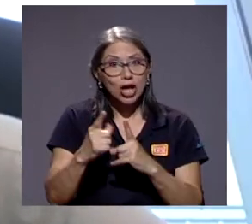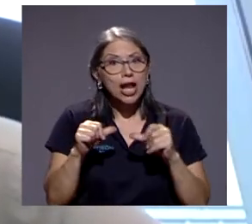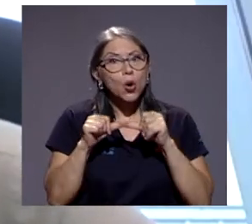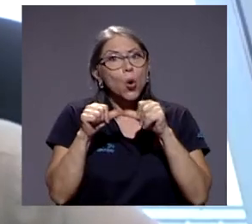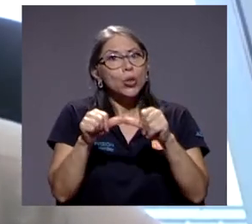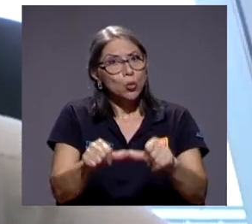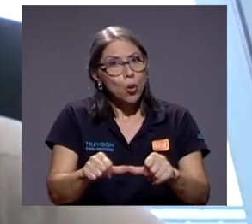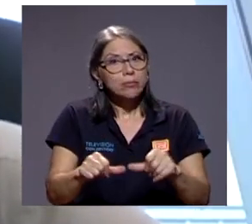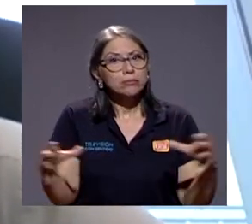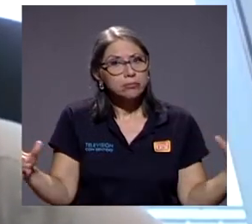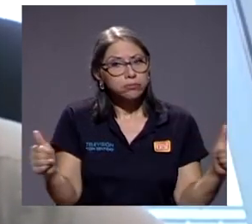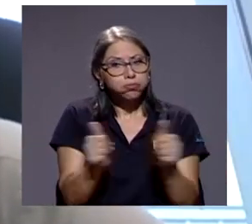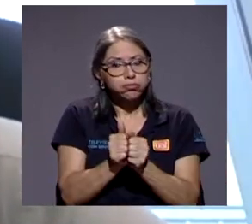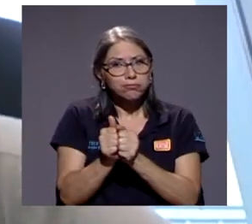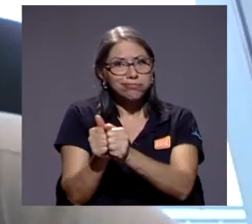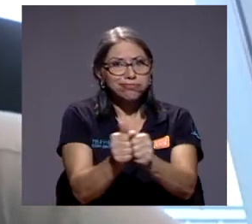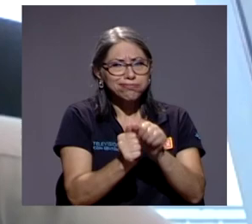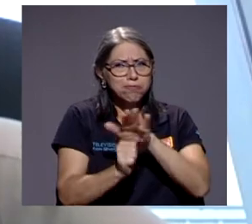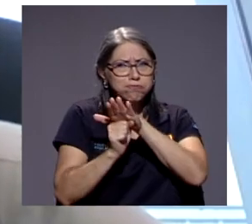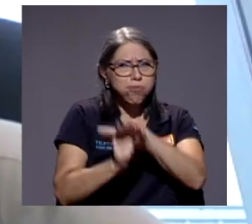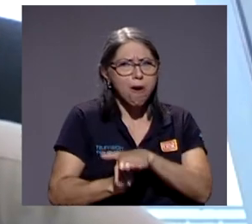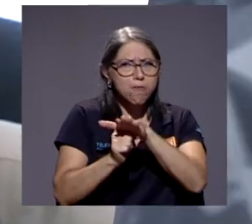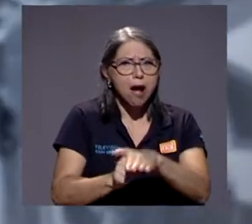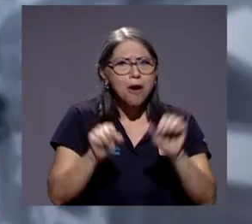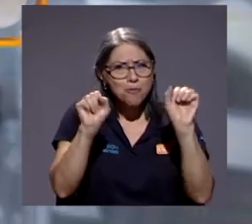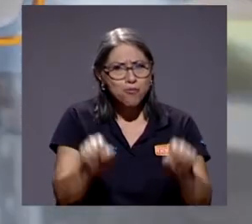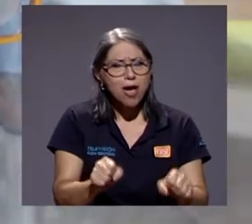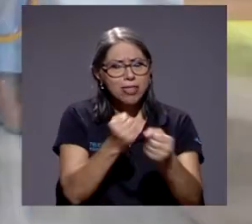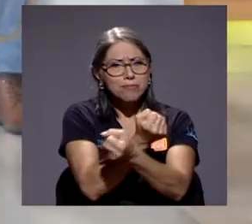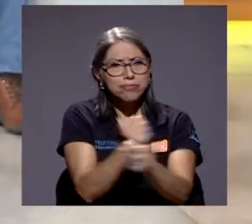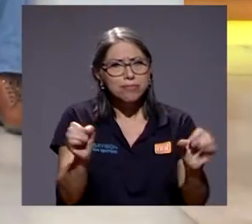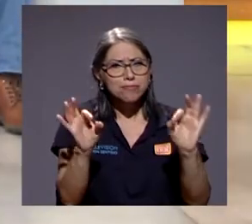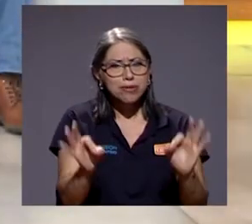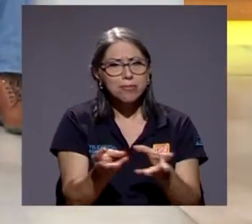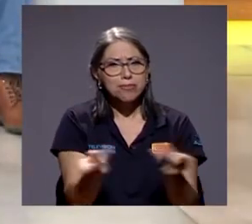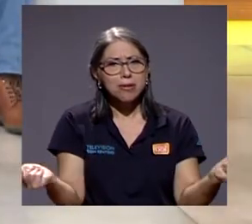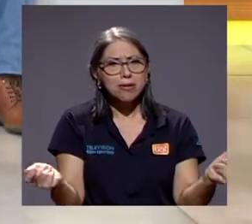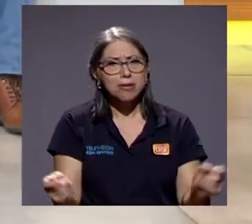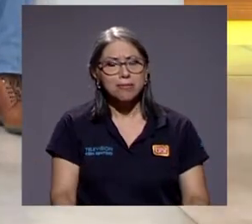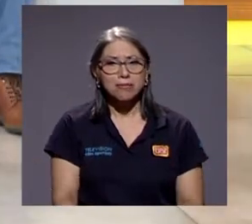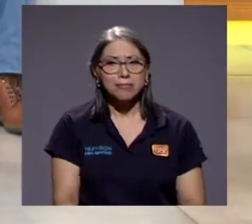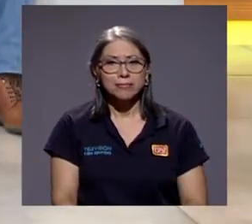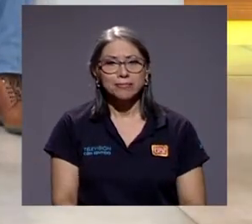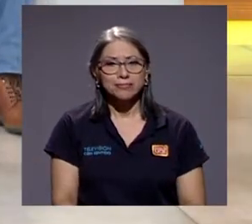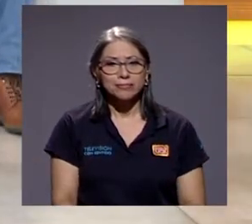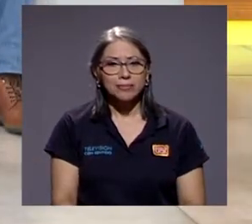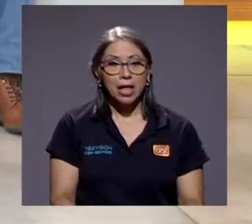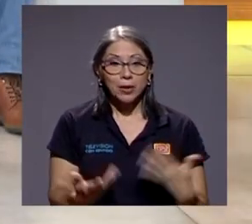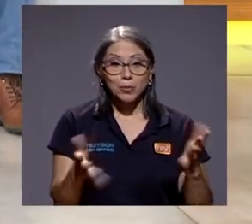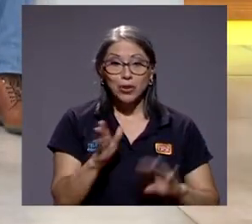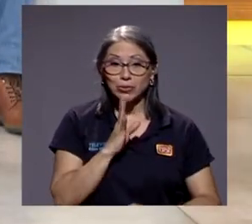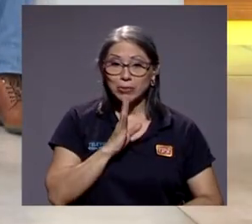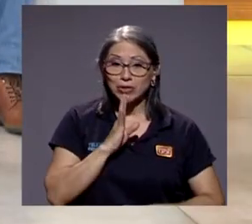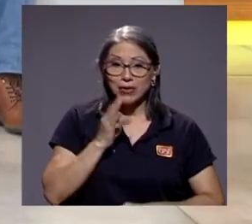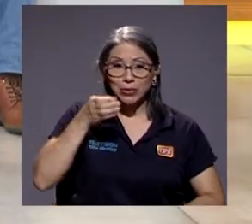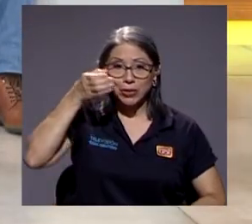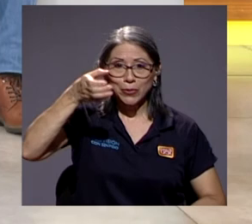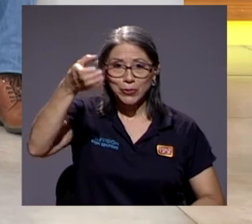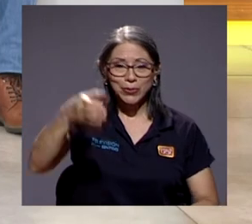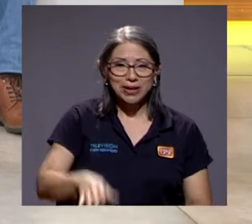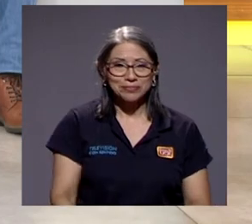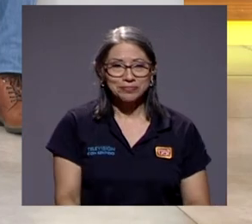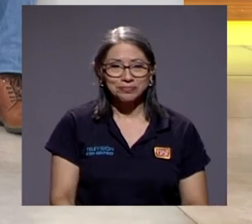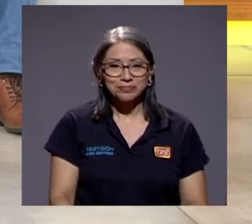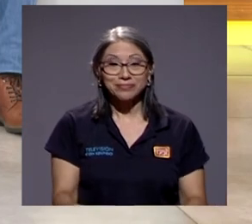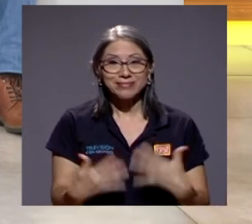presiona tiene posibilidades de salir en lo que queda de este año bueno estamos hablando de cultura y a propósito de